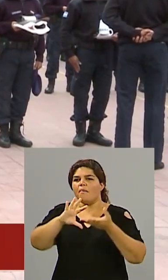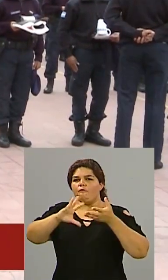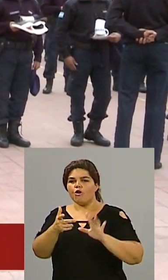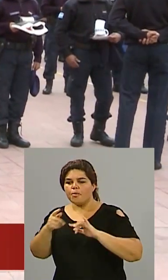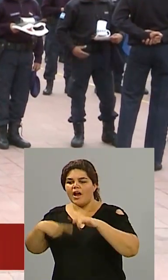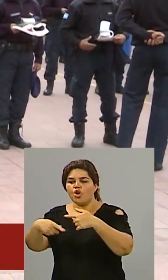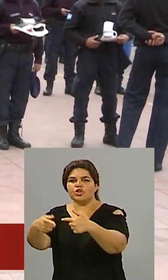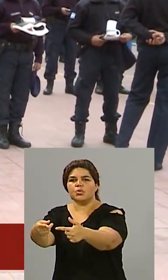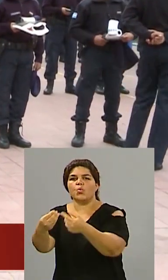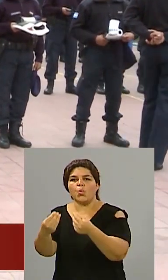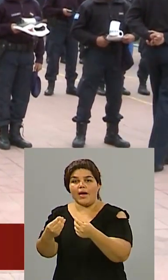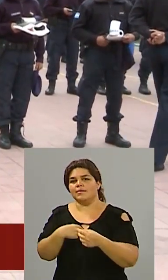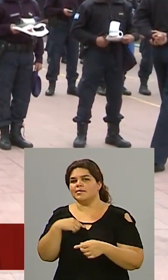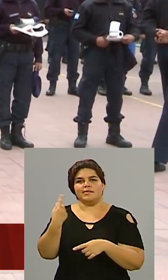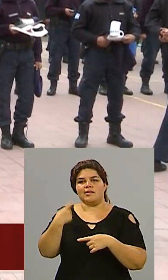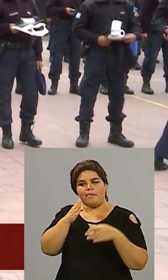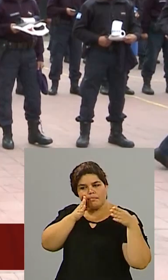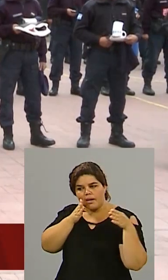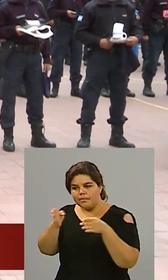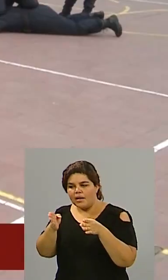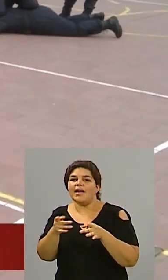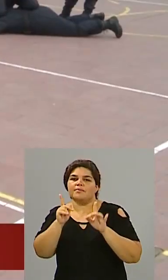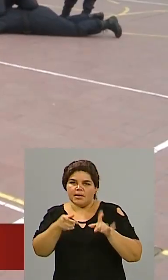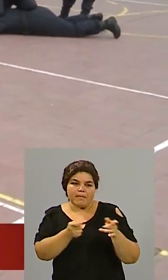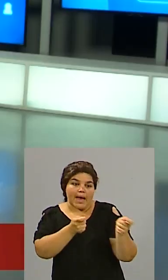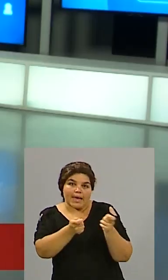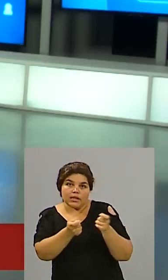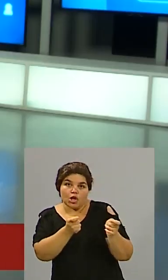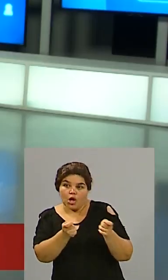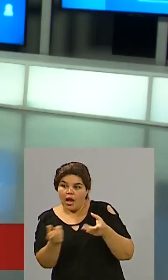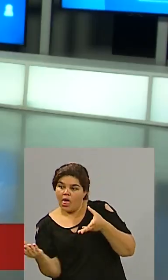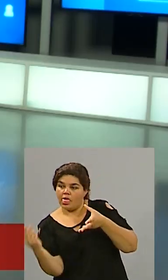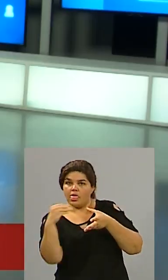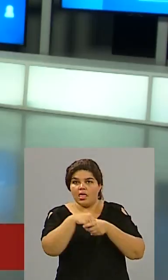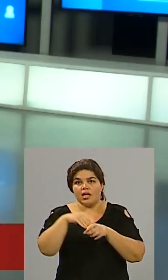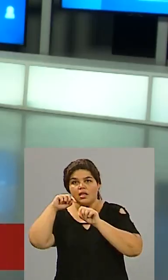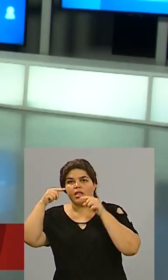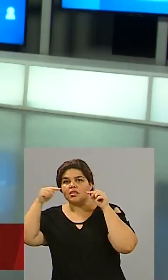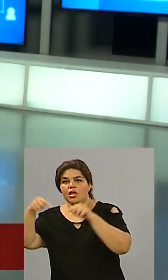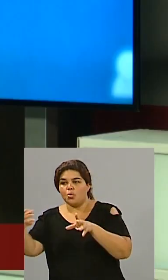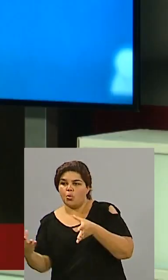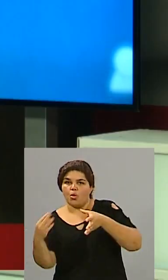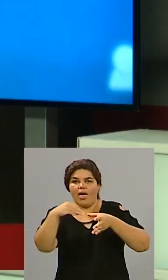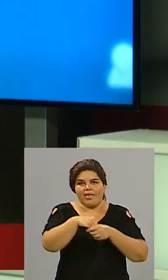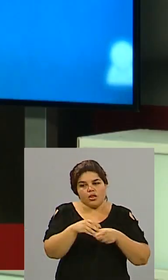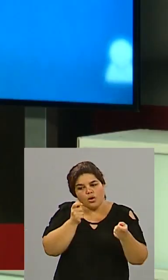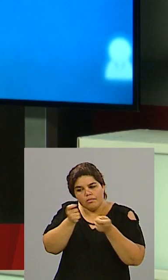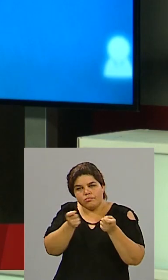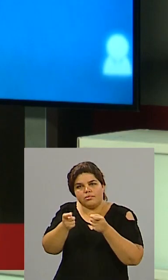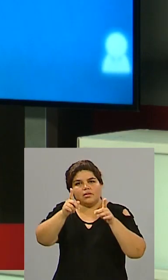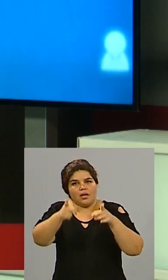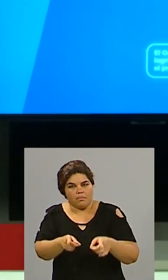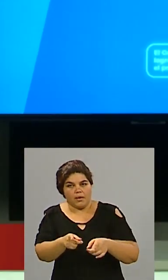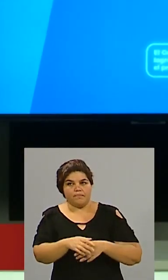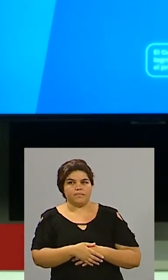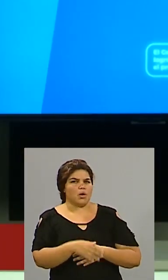siga, ¿no? Entonces voy a estar permanentemente también en relación desde ese lugar. Más de 9.000 efectivos policiales en la provincia, ¿no?